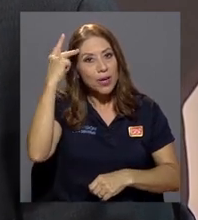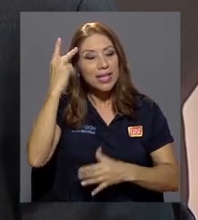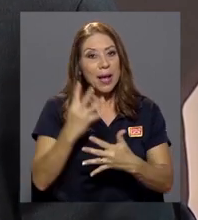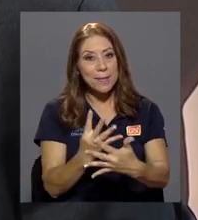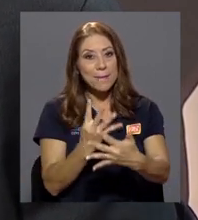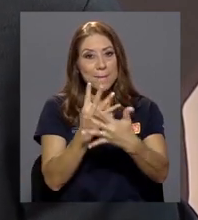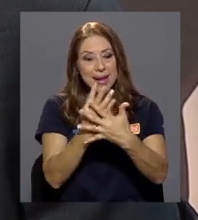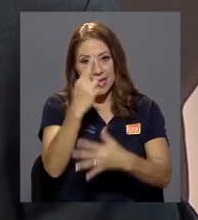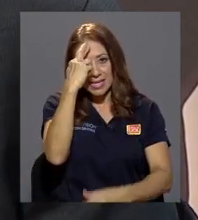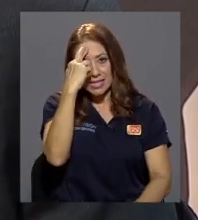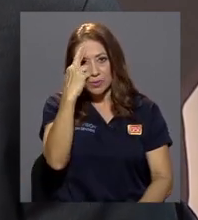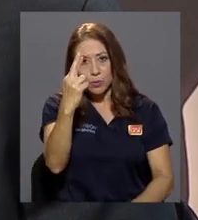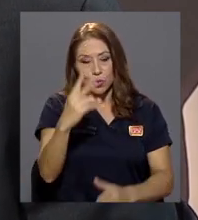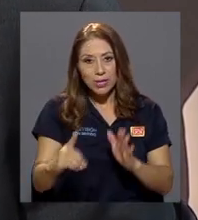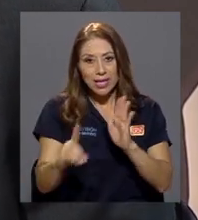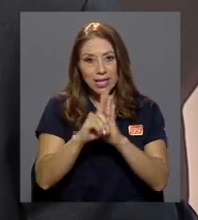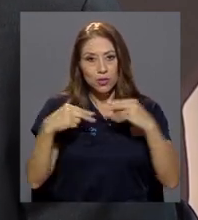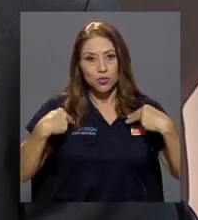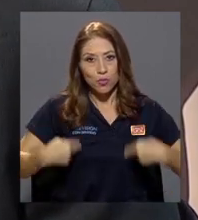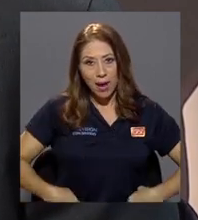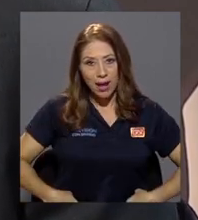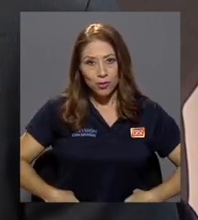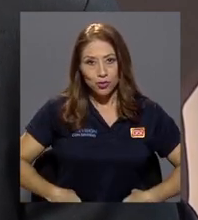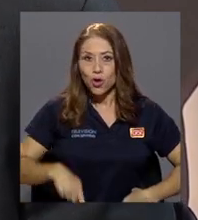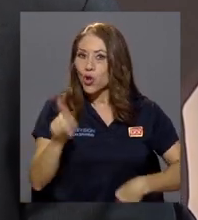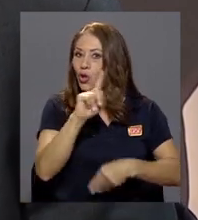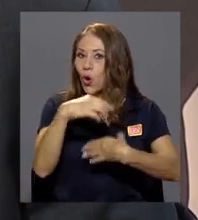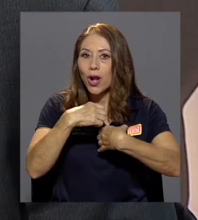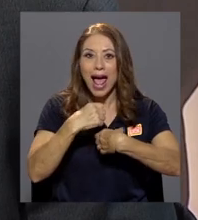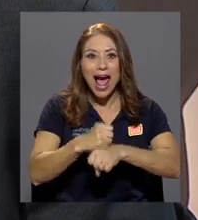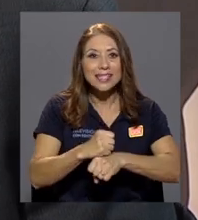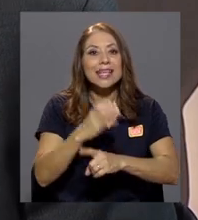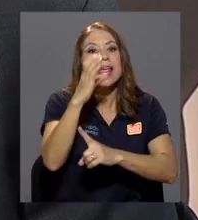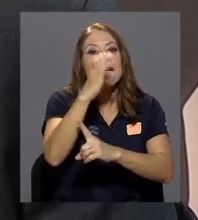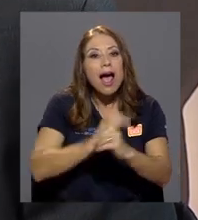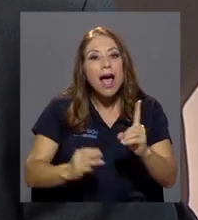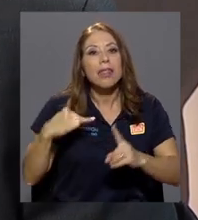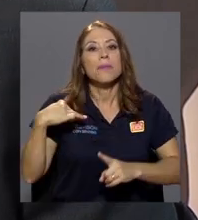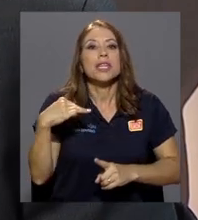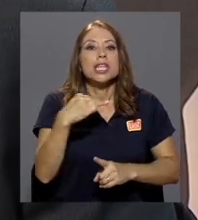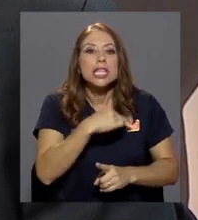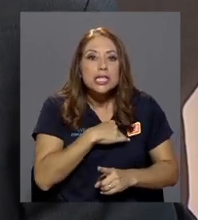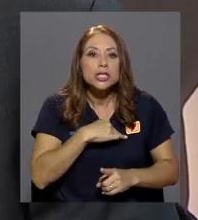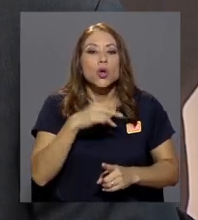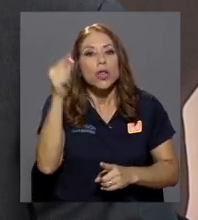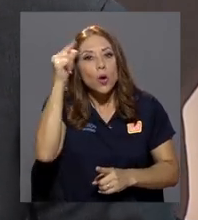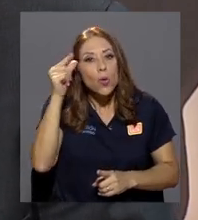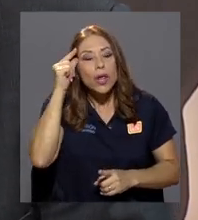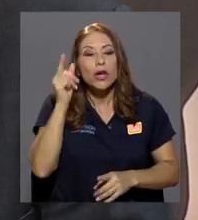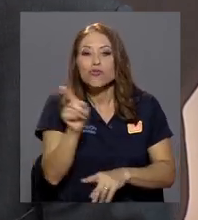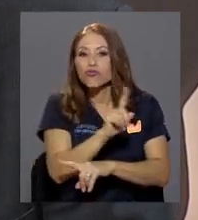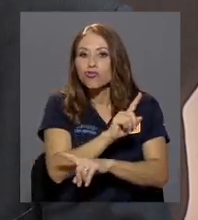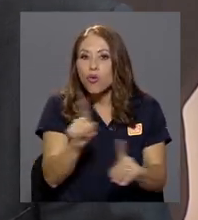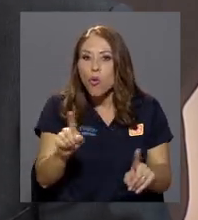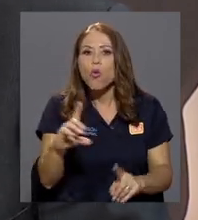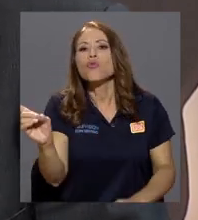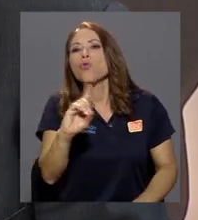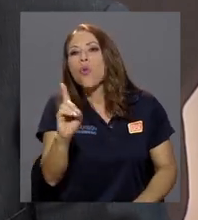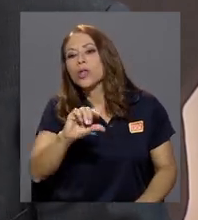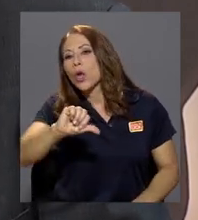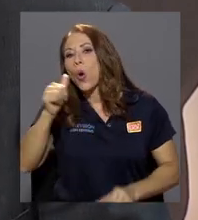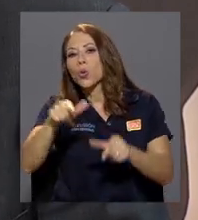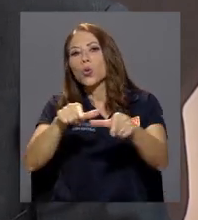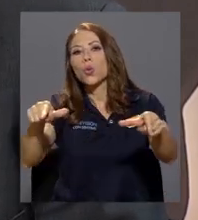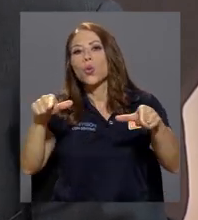respetuosa de los derechos humanos no la va a ser el ministro de turno de un país determinado se encuentra dibujada en otro lado